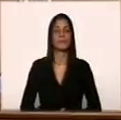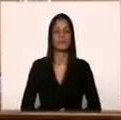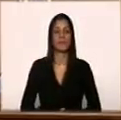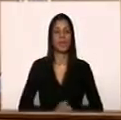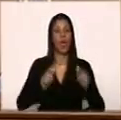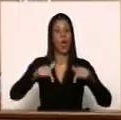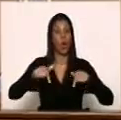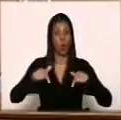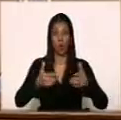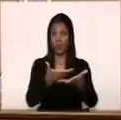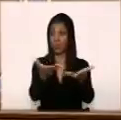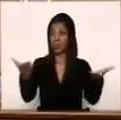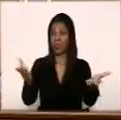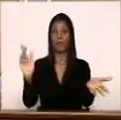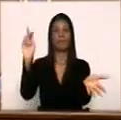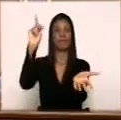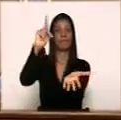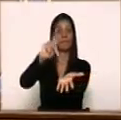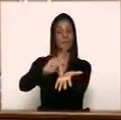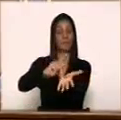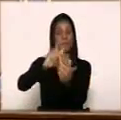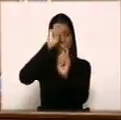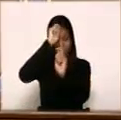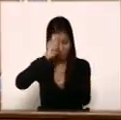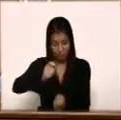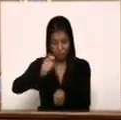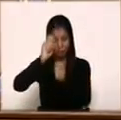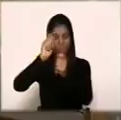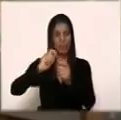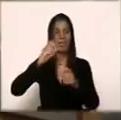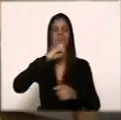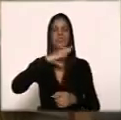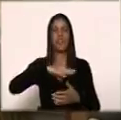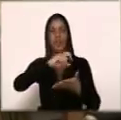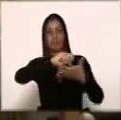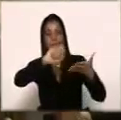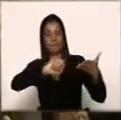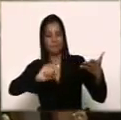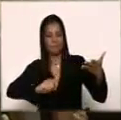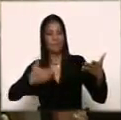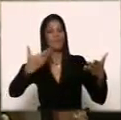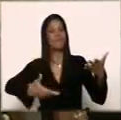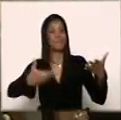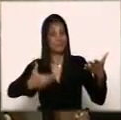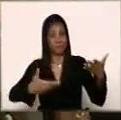Hoy son los protagonistas de la historia, de esta historia constituyente.